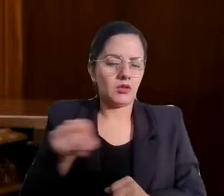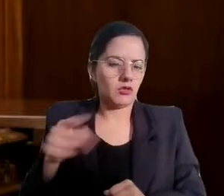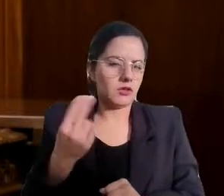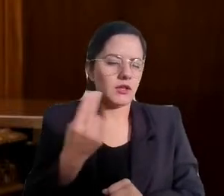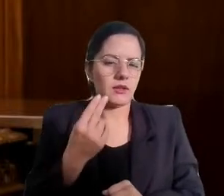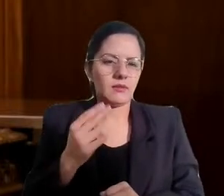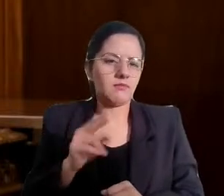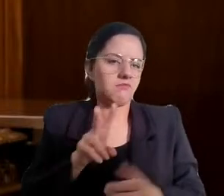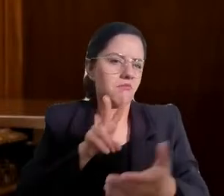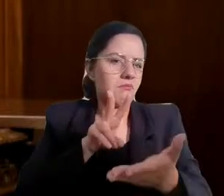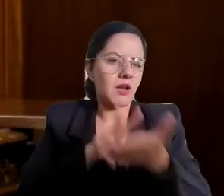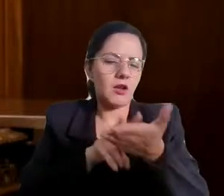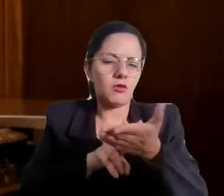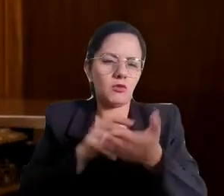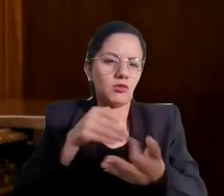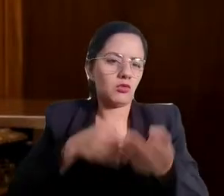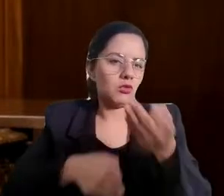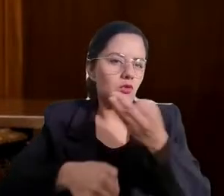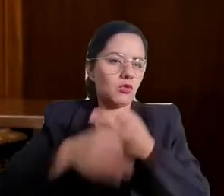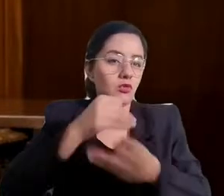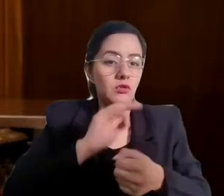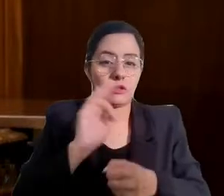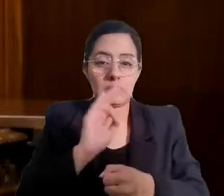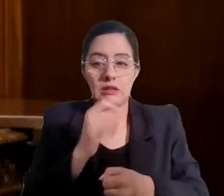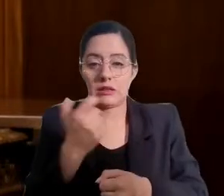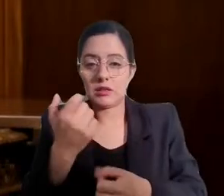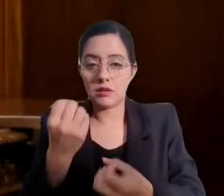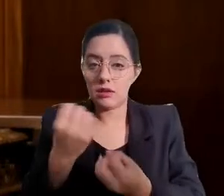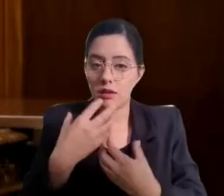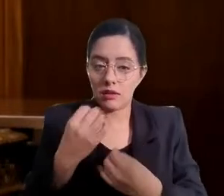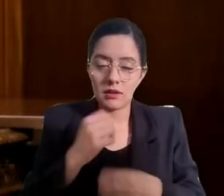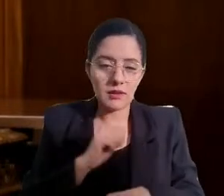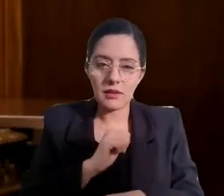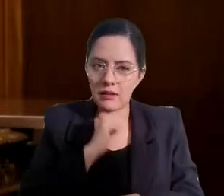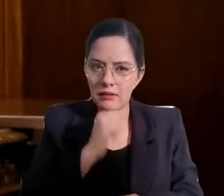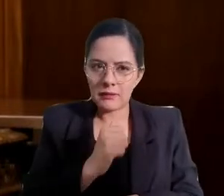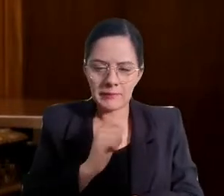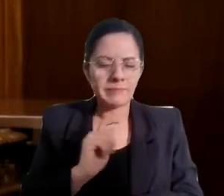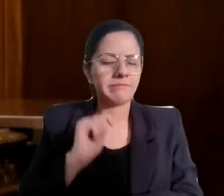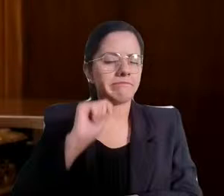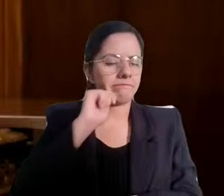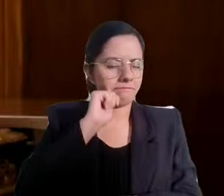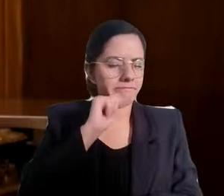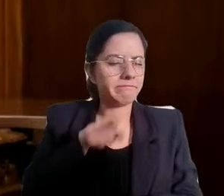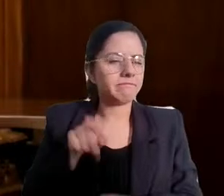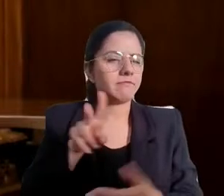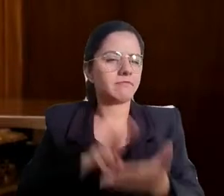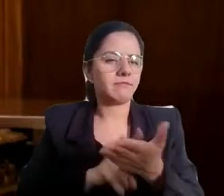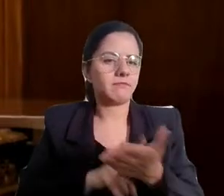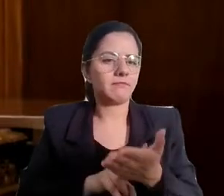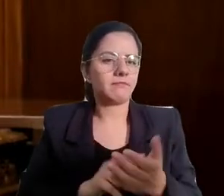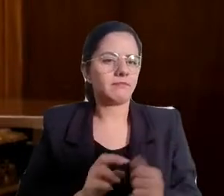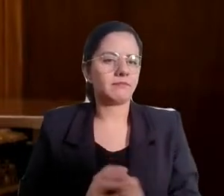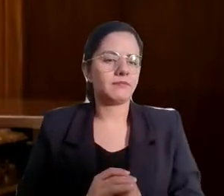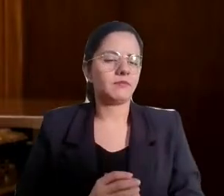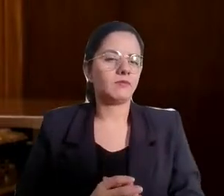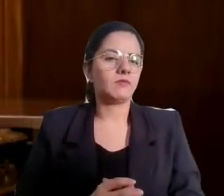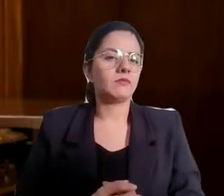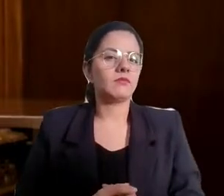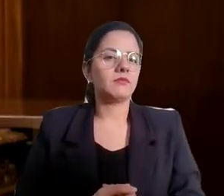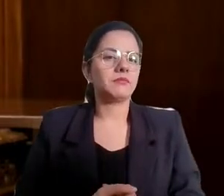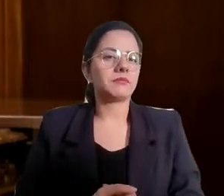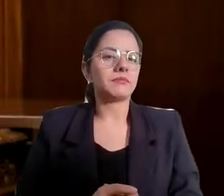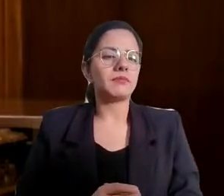independientemente de su contribución económica. De igual contexto, encontramos